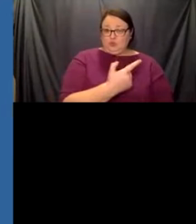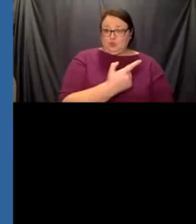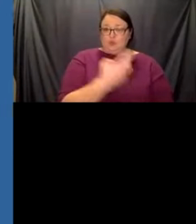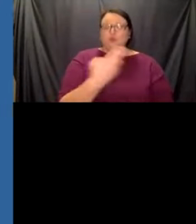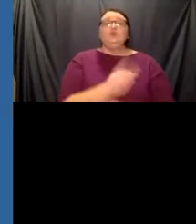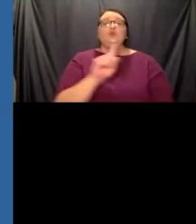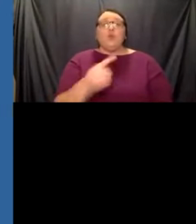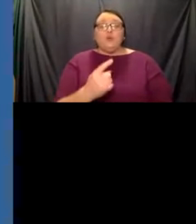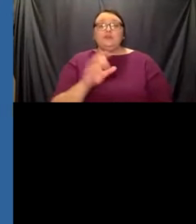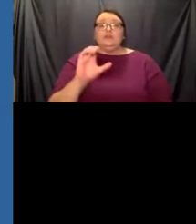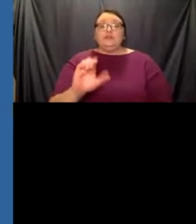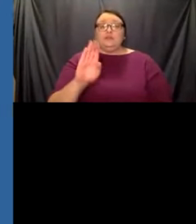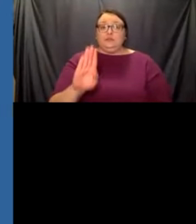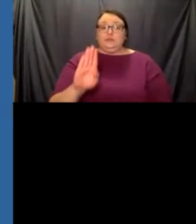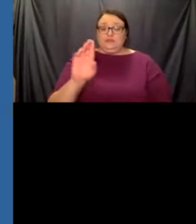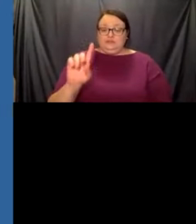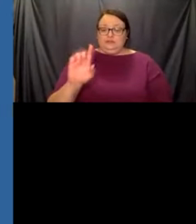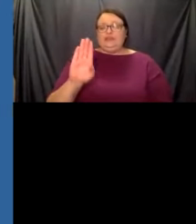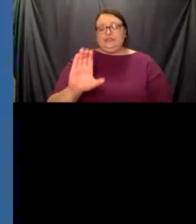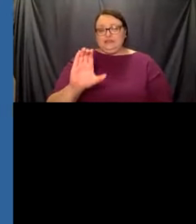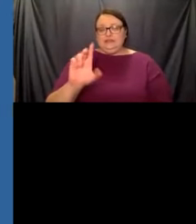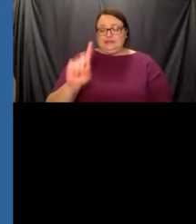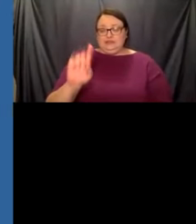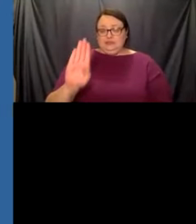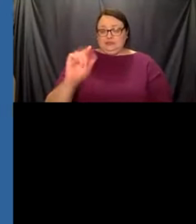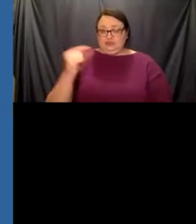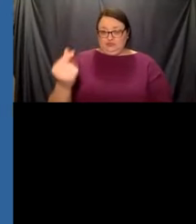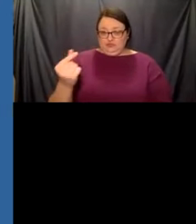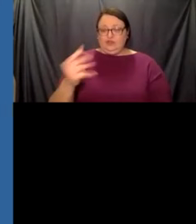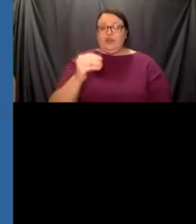2021. And home funds. The ESG is not on this map.